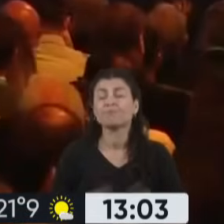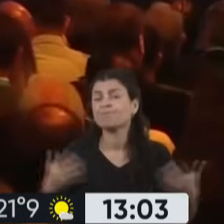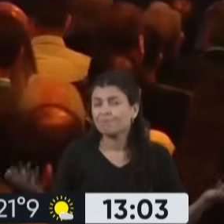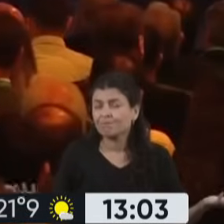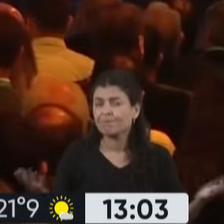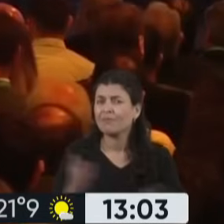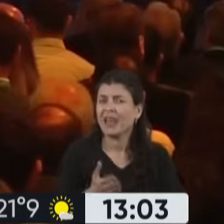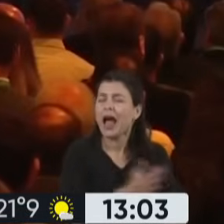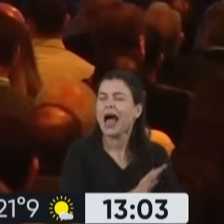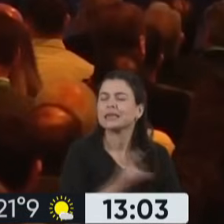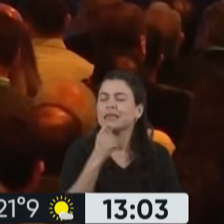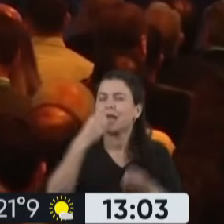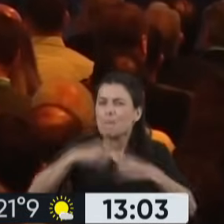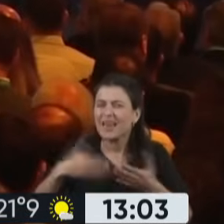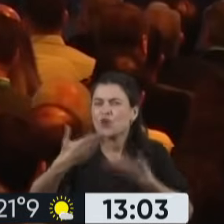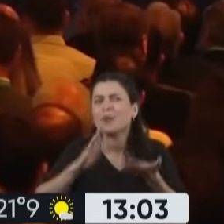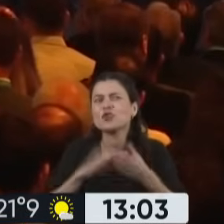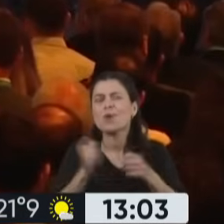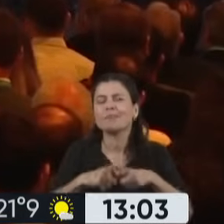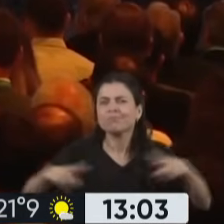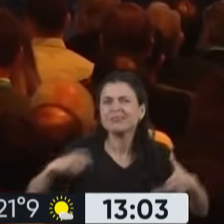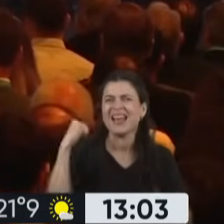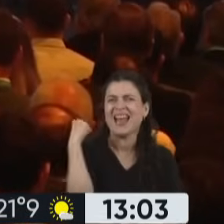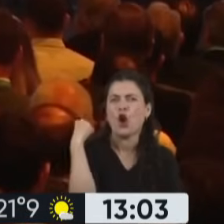Entonces, antes de empezar a hablar de crecimiento económico,